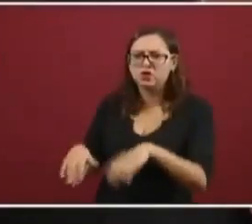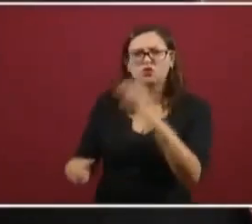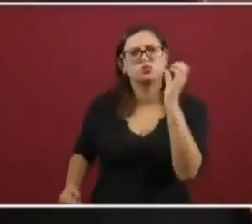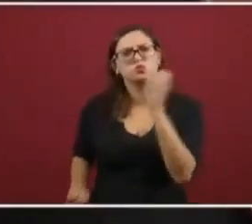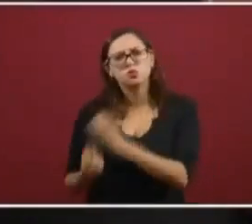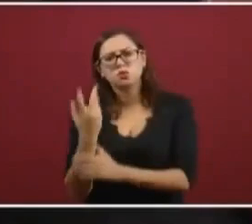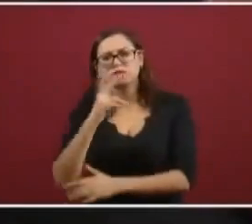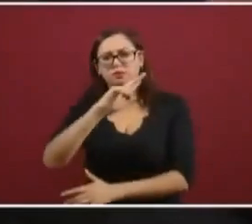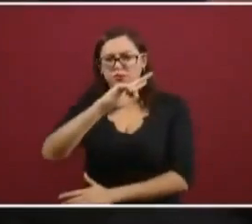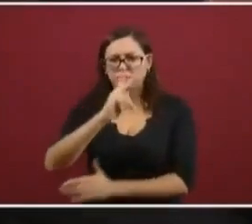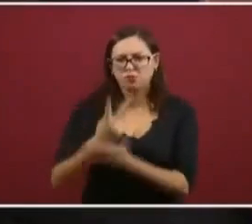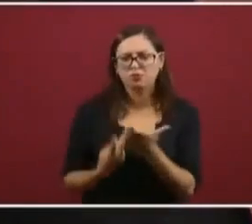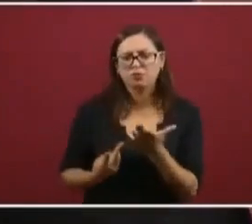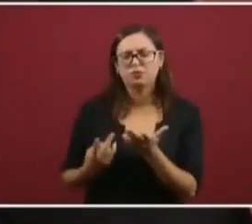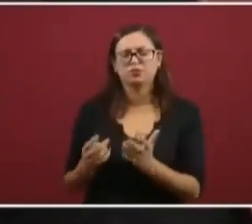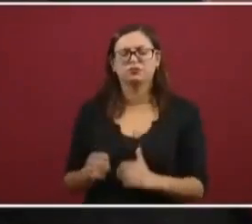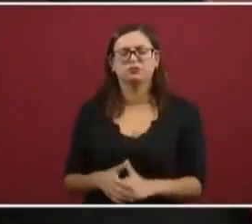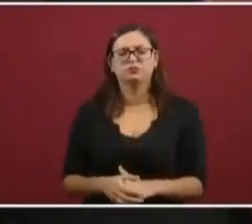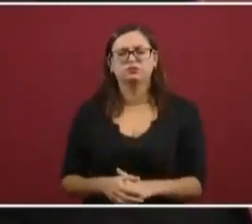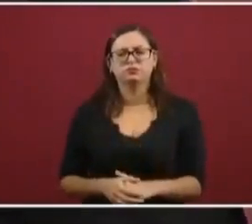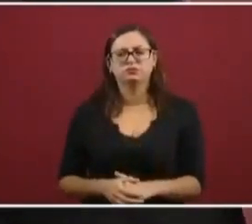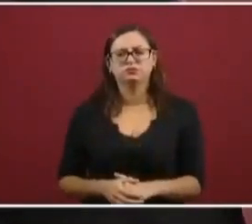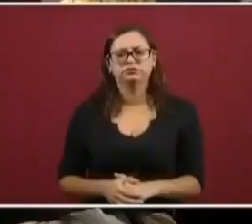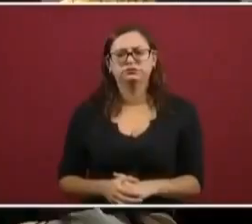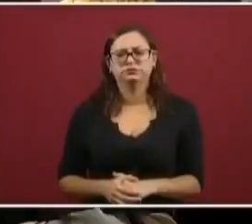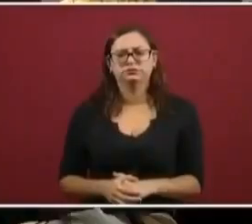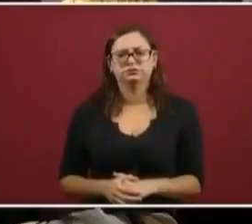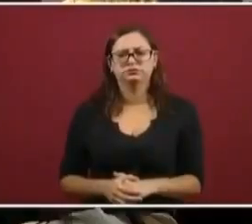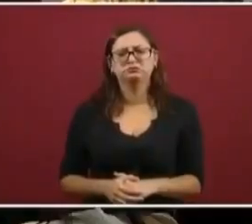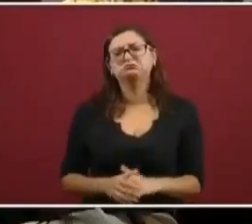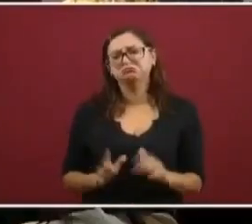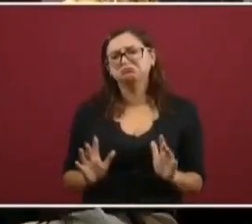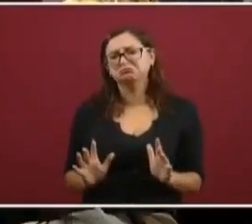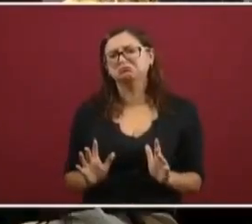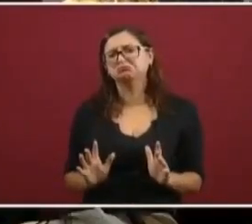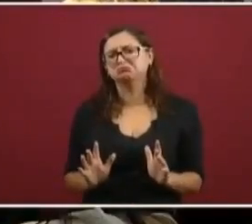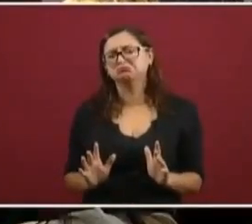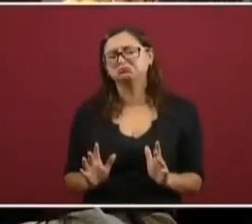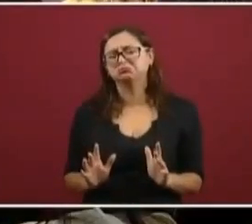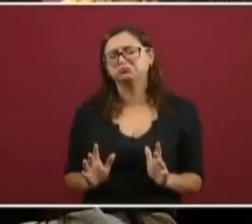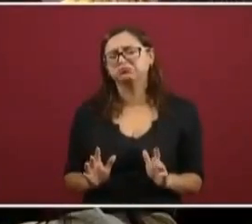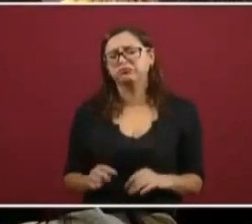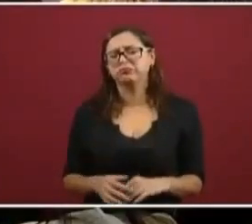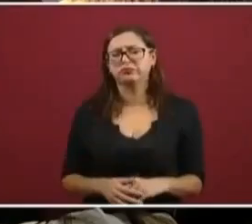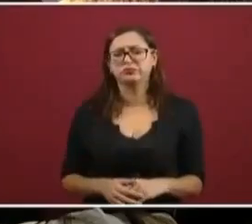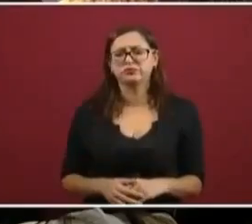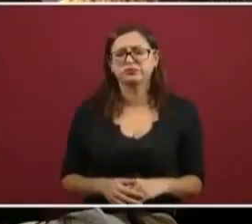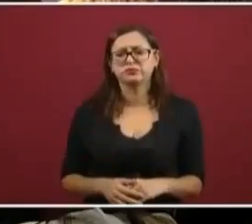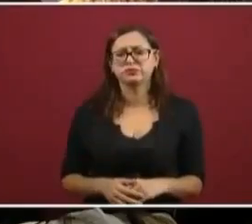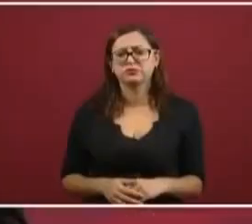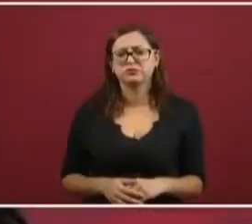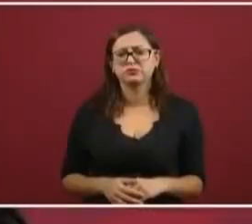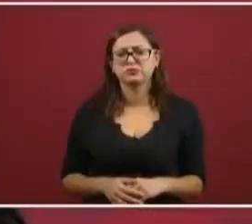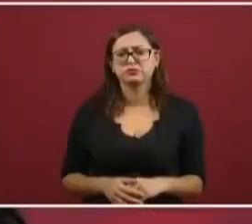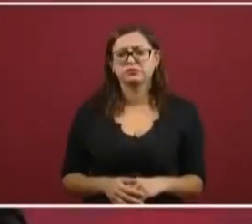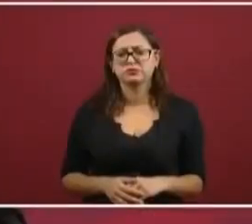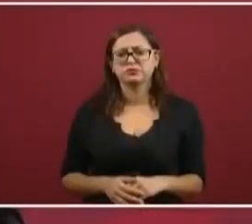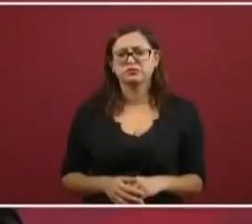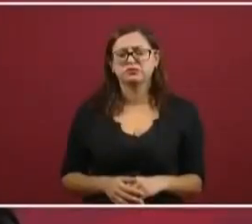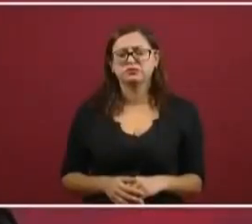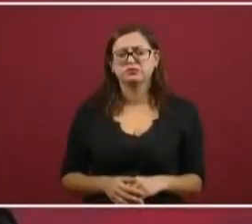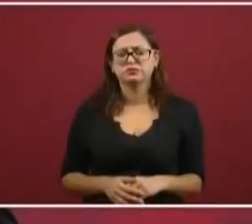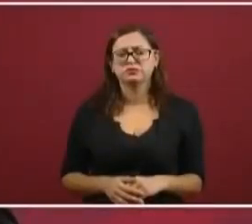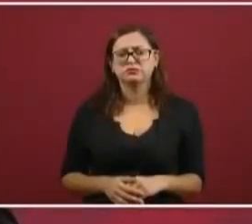inscribirse en esta nueva función y así